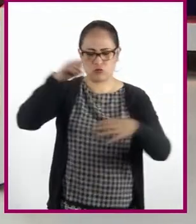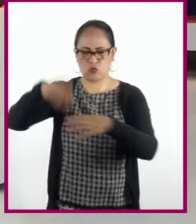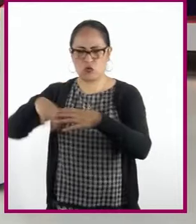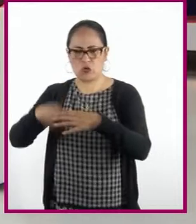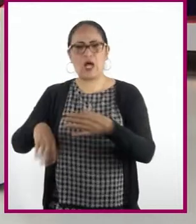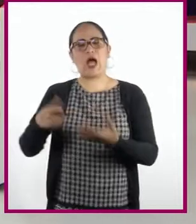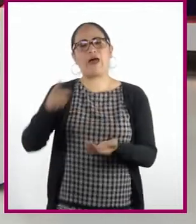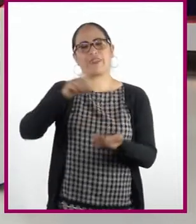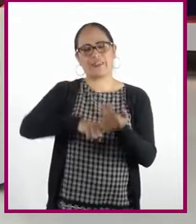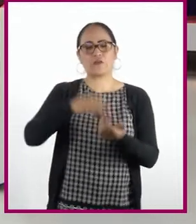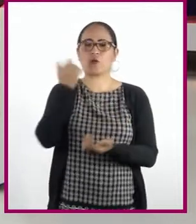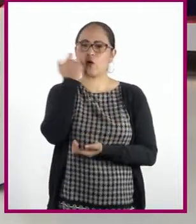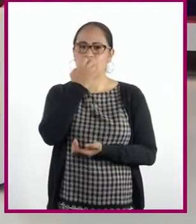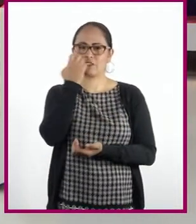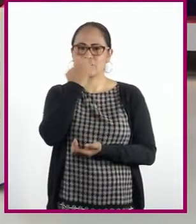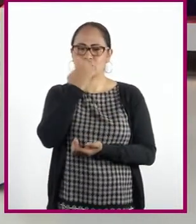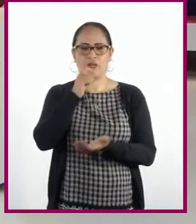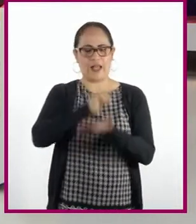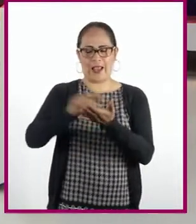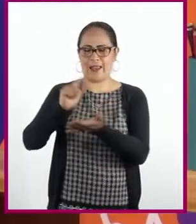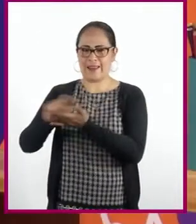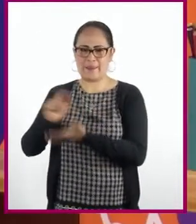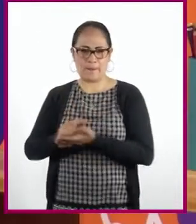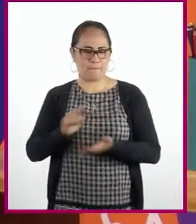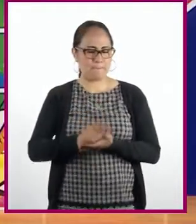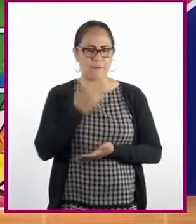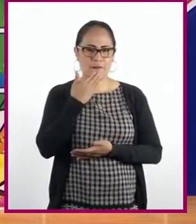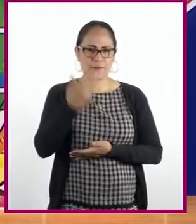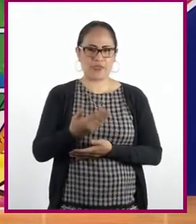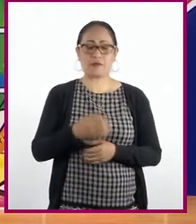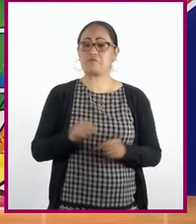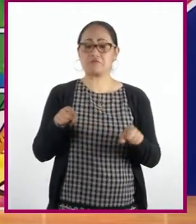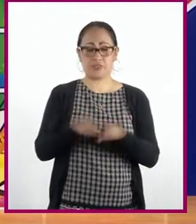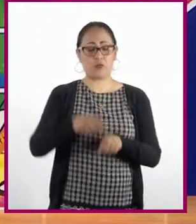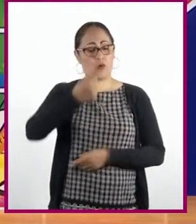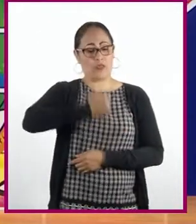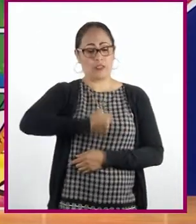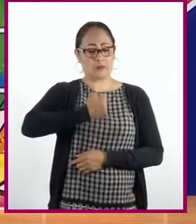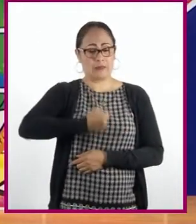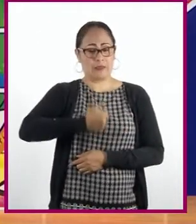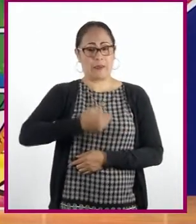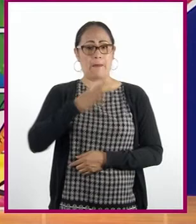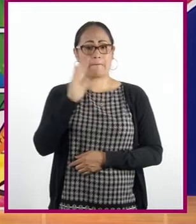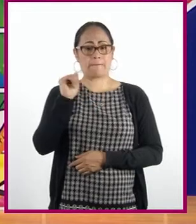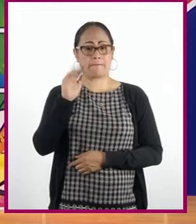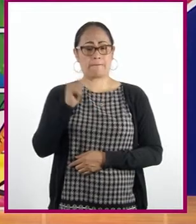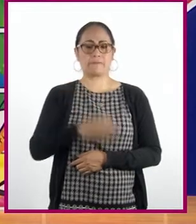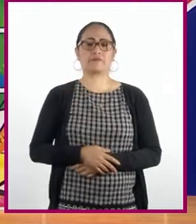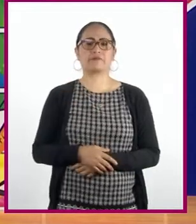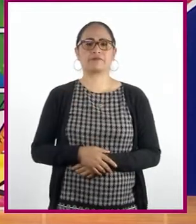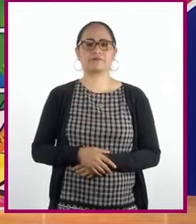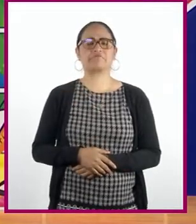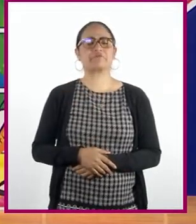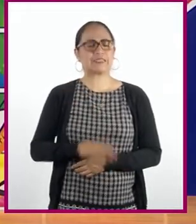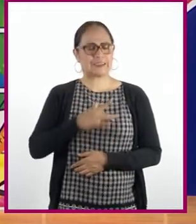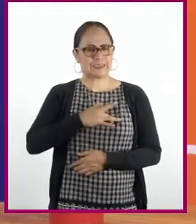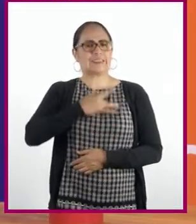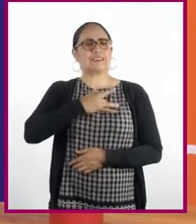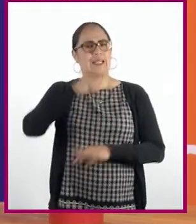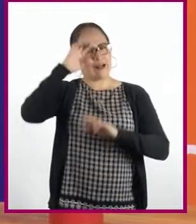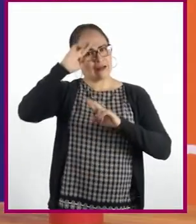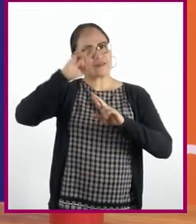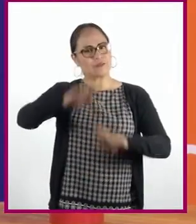salud. La despedida es también formal. Sí, profesora, reitera consideración y